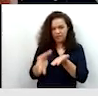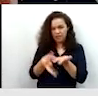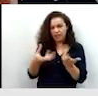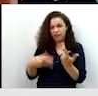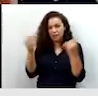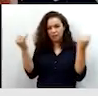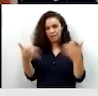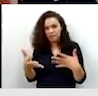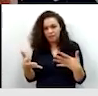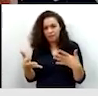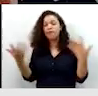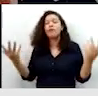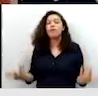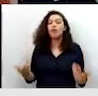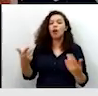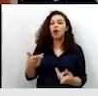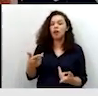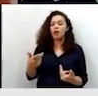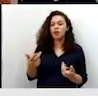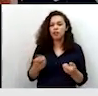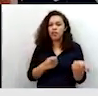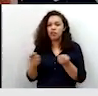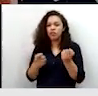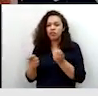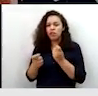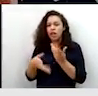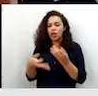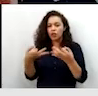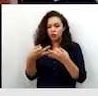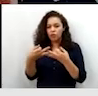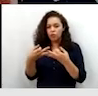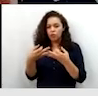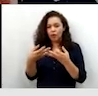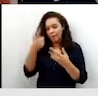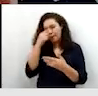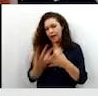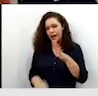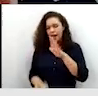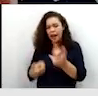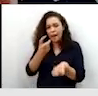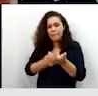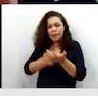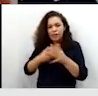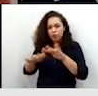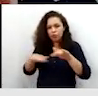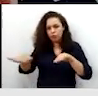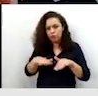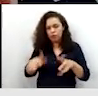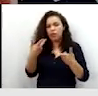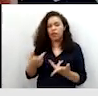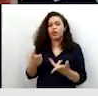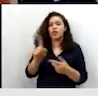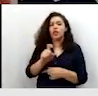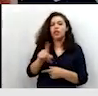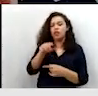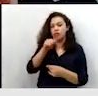comúnmente todo esto pues prácticamente se van a manejar con losas grandes. El sistema formal de abastecimiento, pues es el agua detubada,